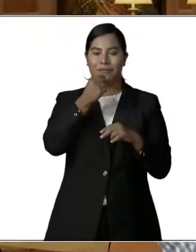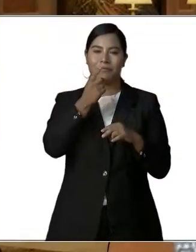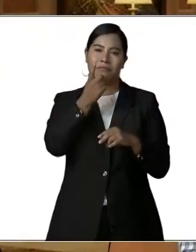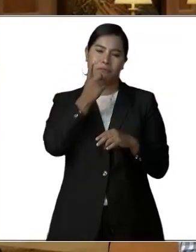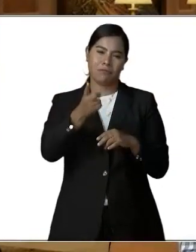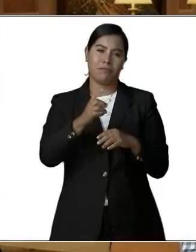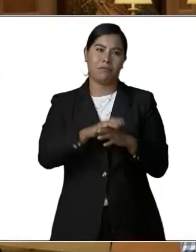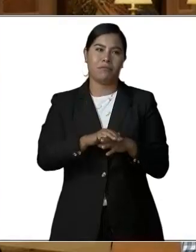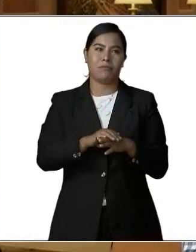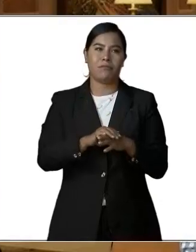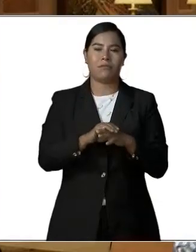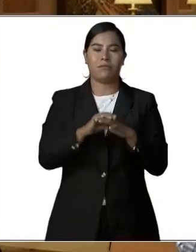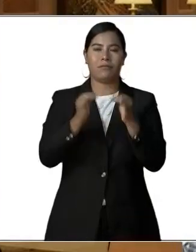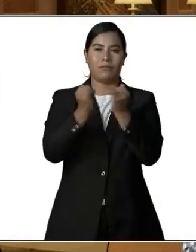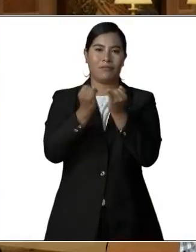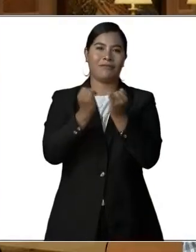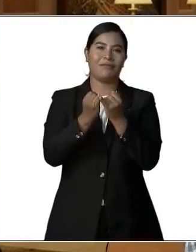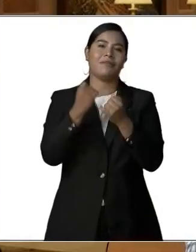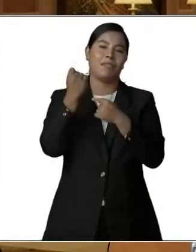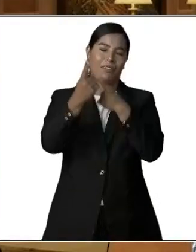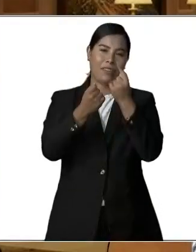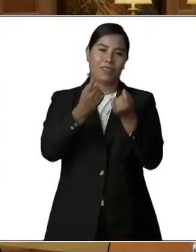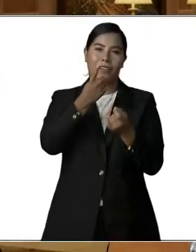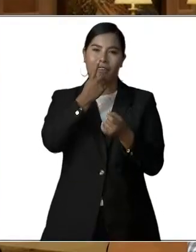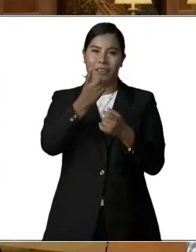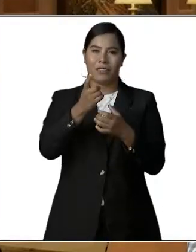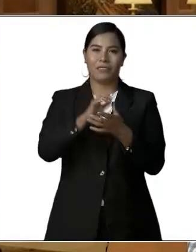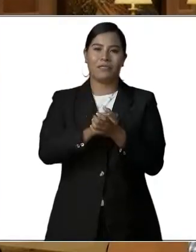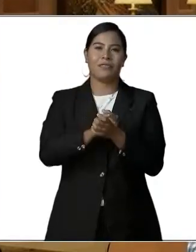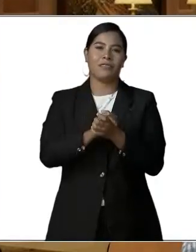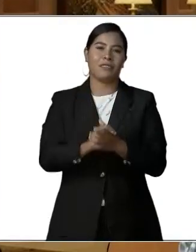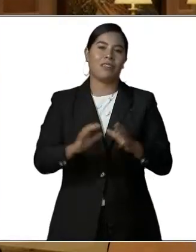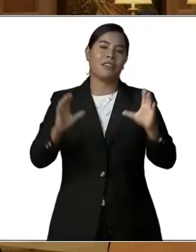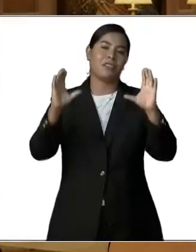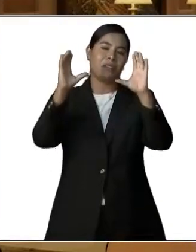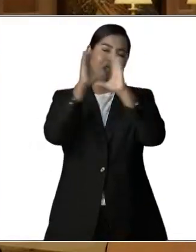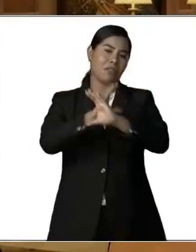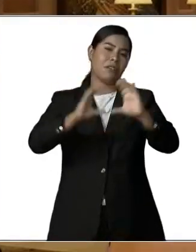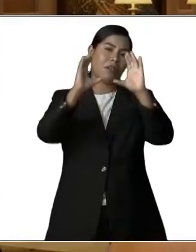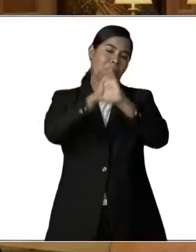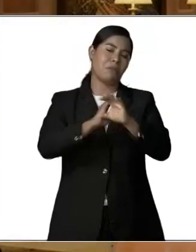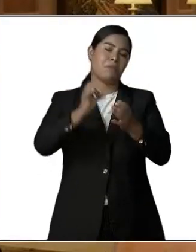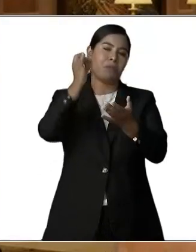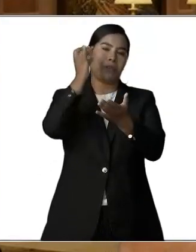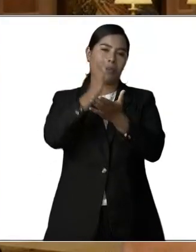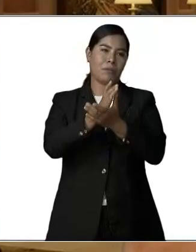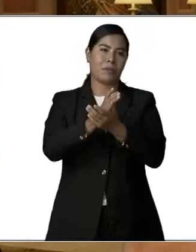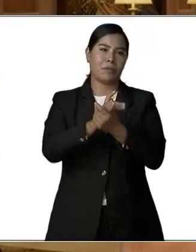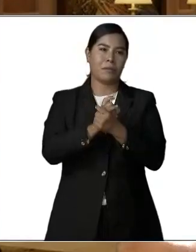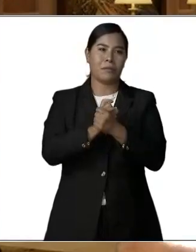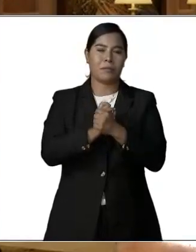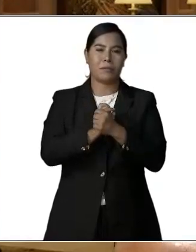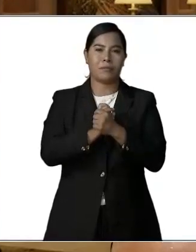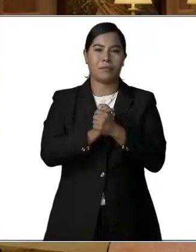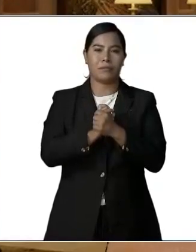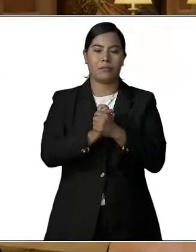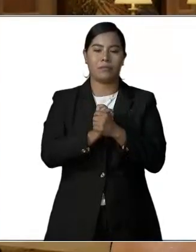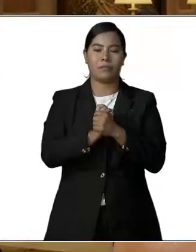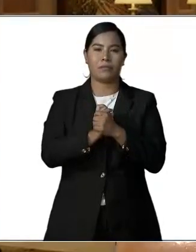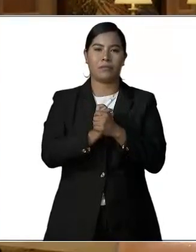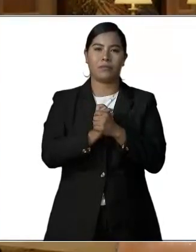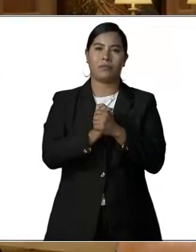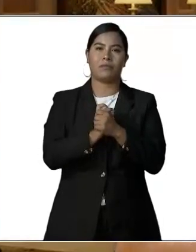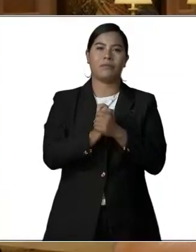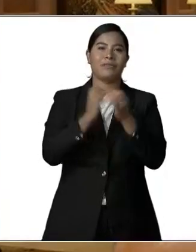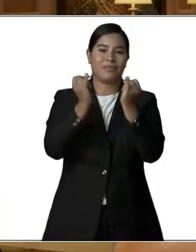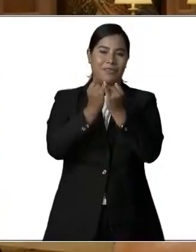firmes y como si estuvieras en el homenaje y haciendo coros y un solista y los demás haciendo coros, así yo digo, medio evangélicos. Hasta tuvimos ciertas